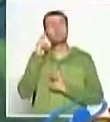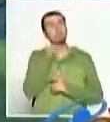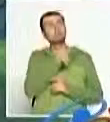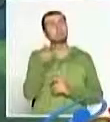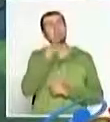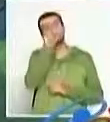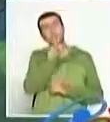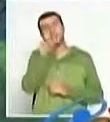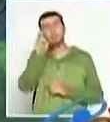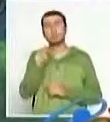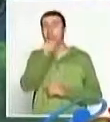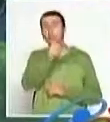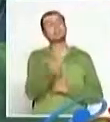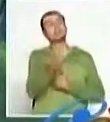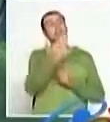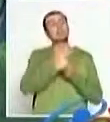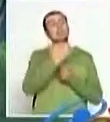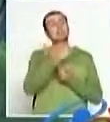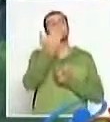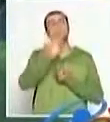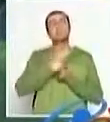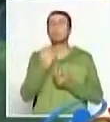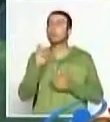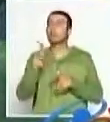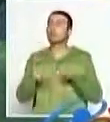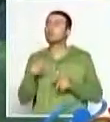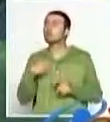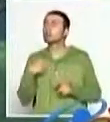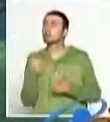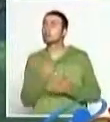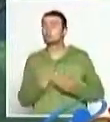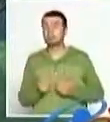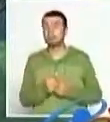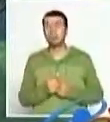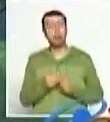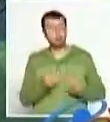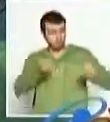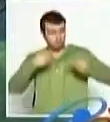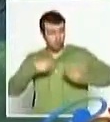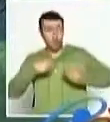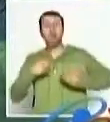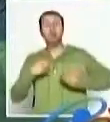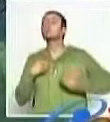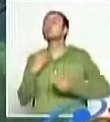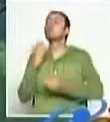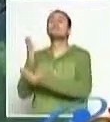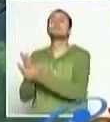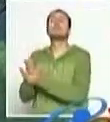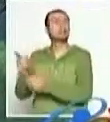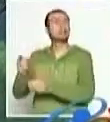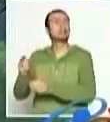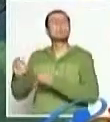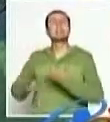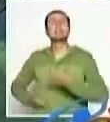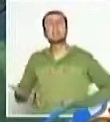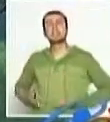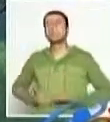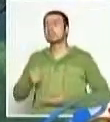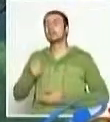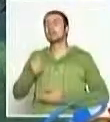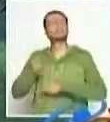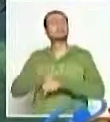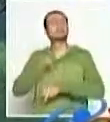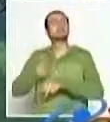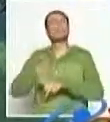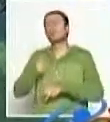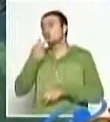llegan con una serie de productos. No, es que yo fui a la tienda naturista, yo fui a la droguería, yo fui